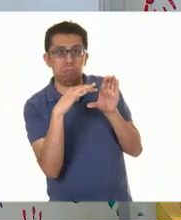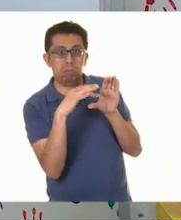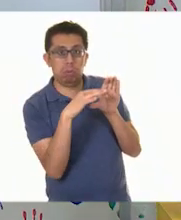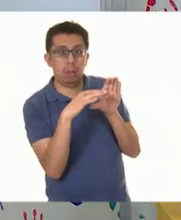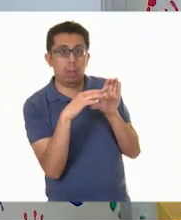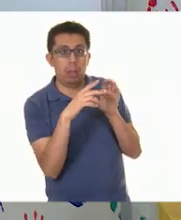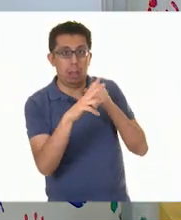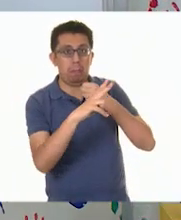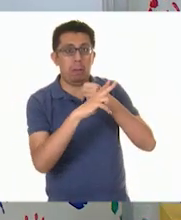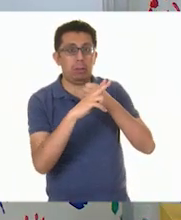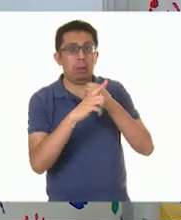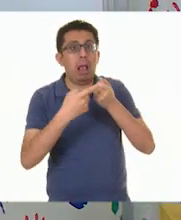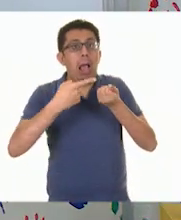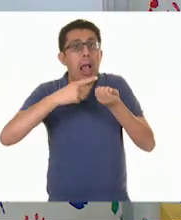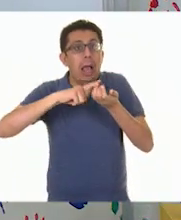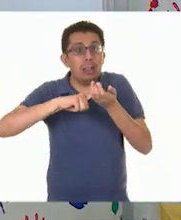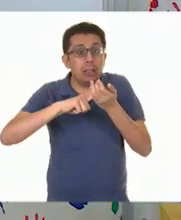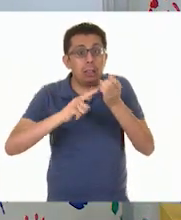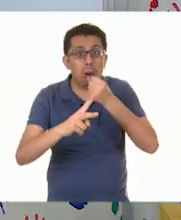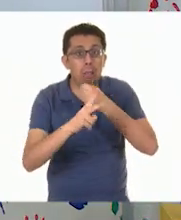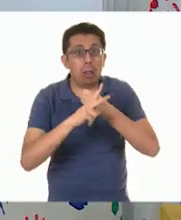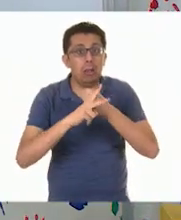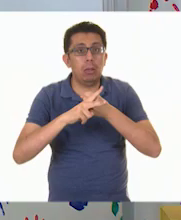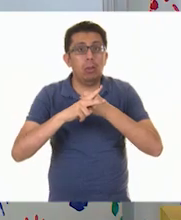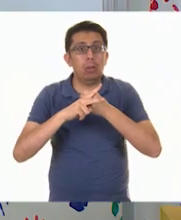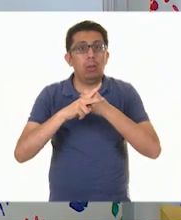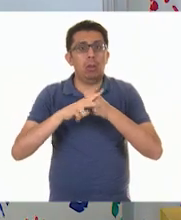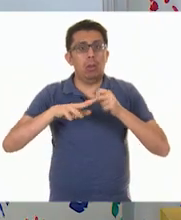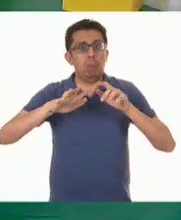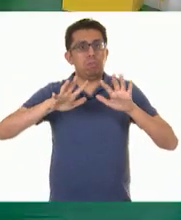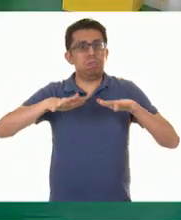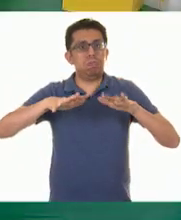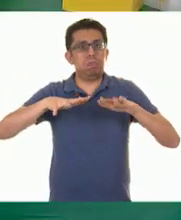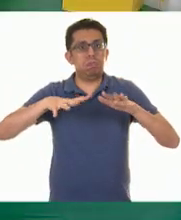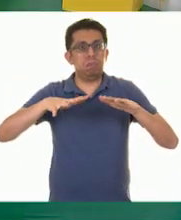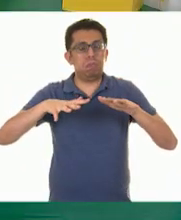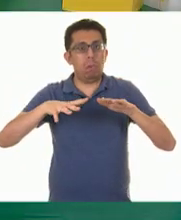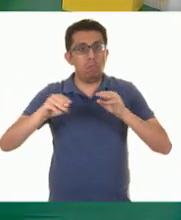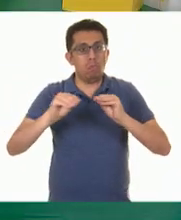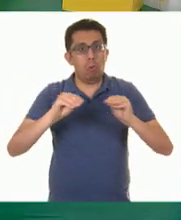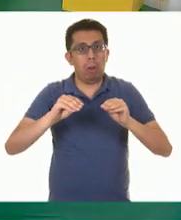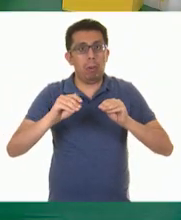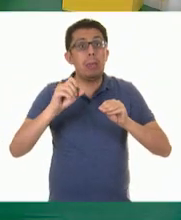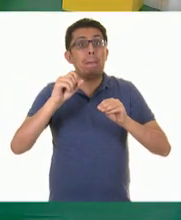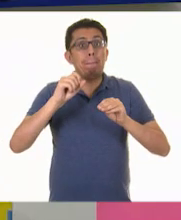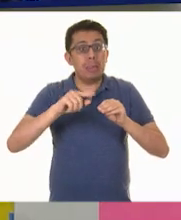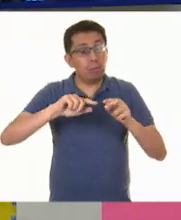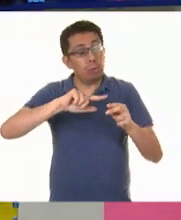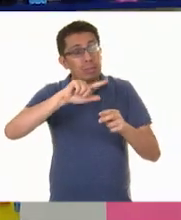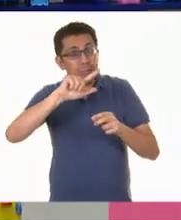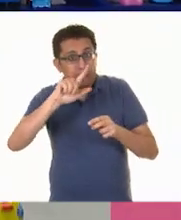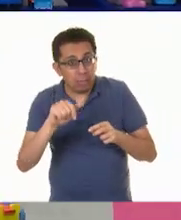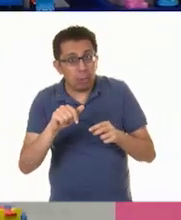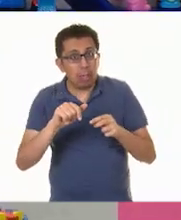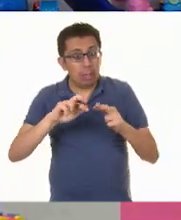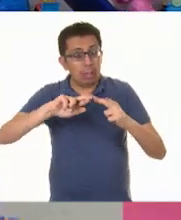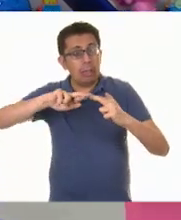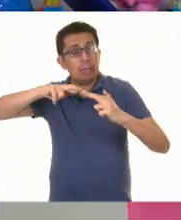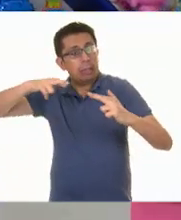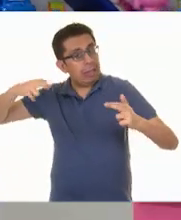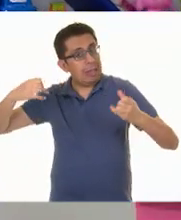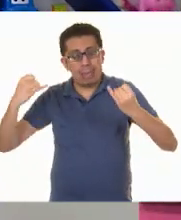vibre. Como el vaso vibra, nuestro estambre también vibra y provoca que transmita esas ondas